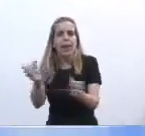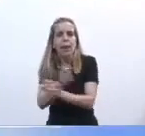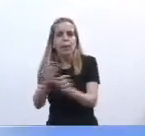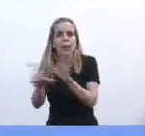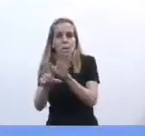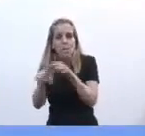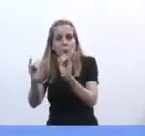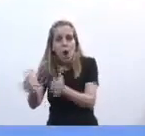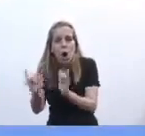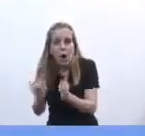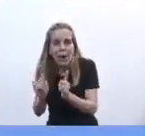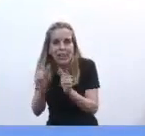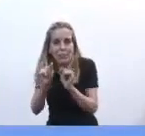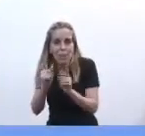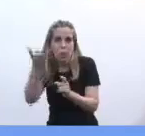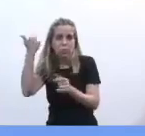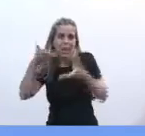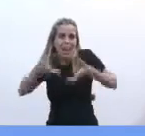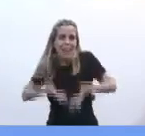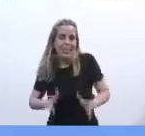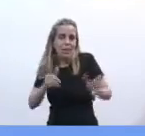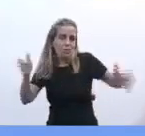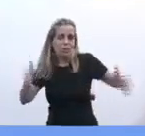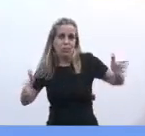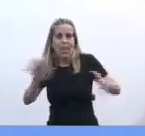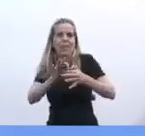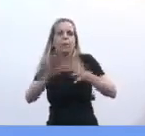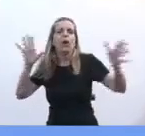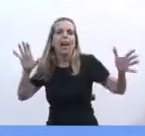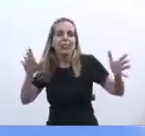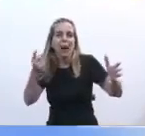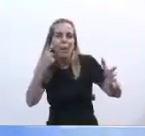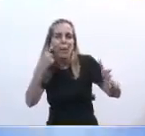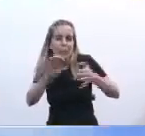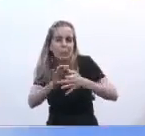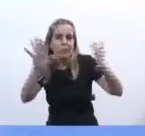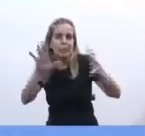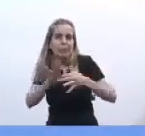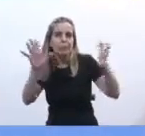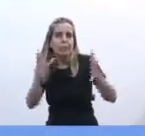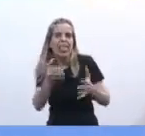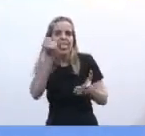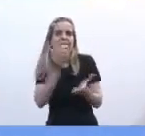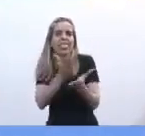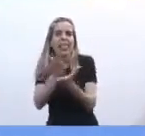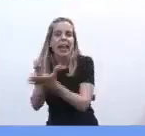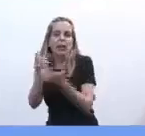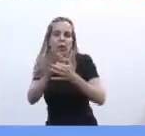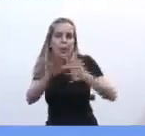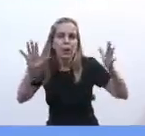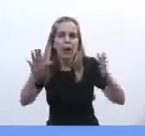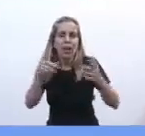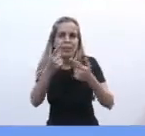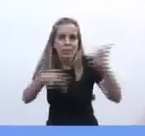los que han nacido en democracia los que han vivido las conquistas que señalaba